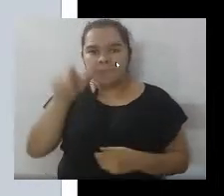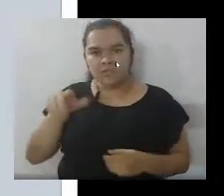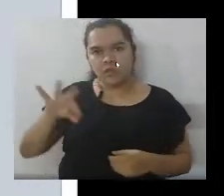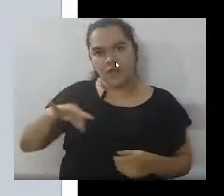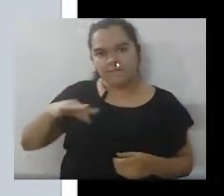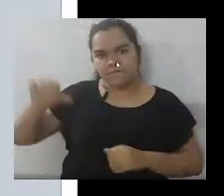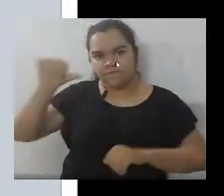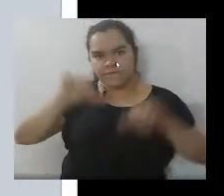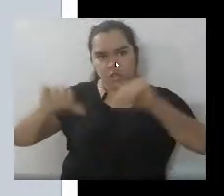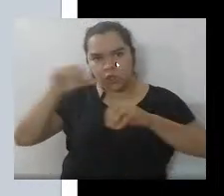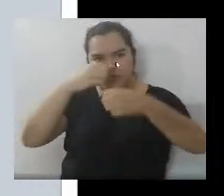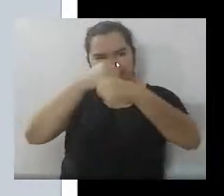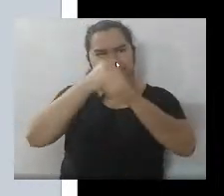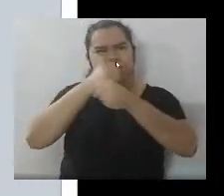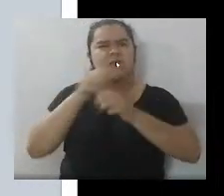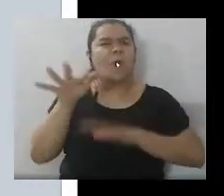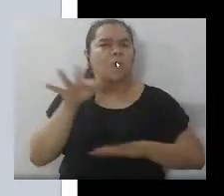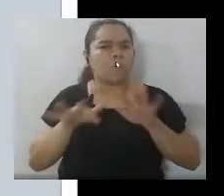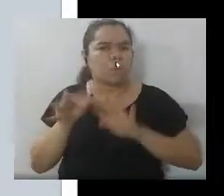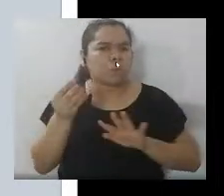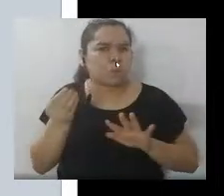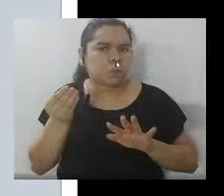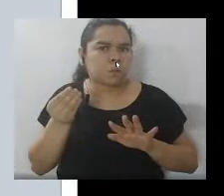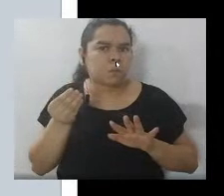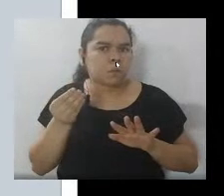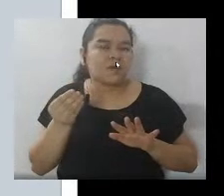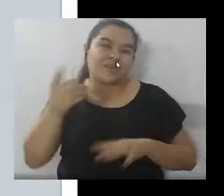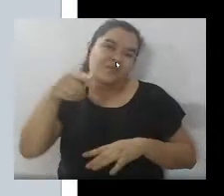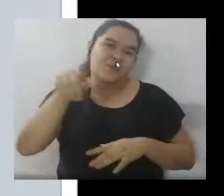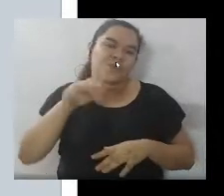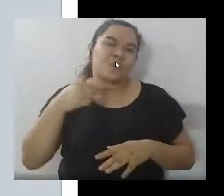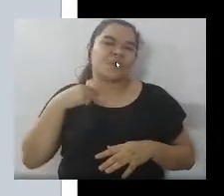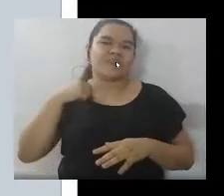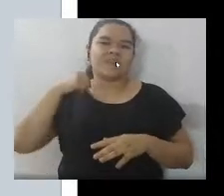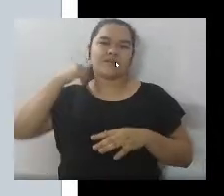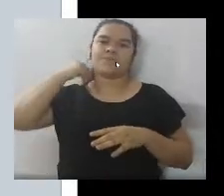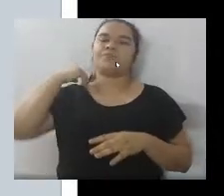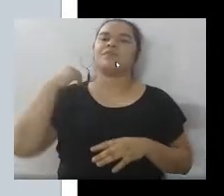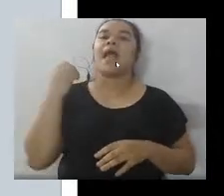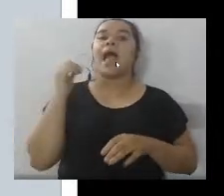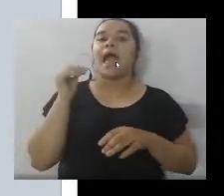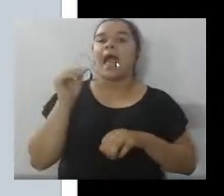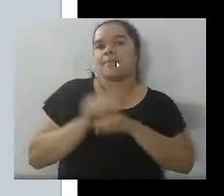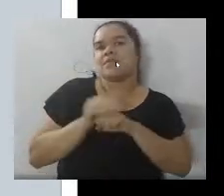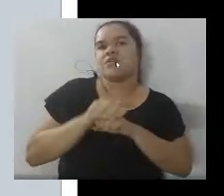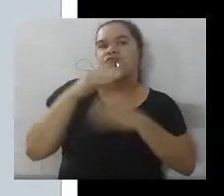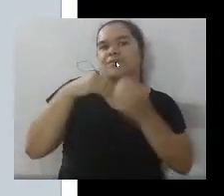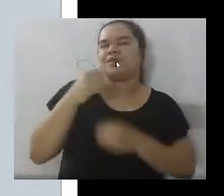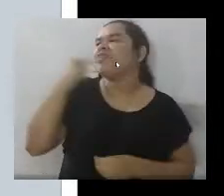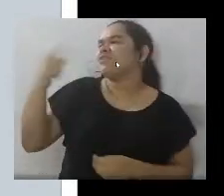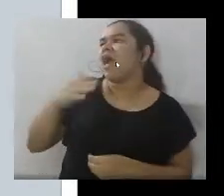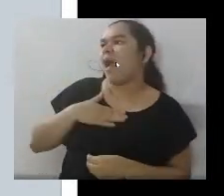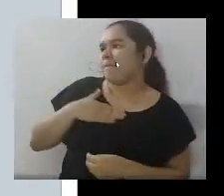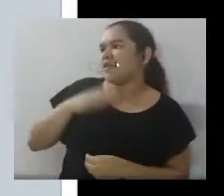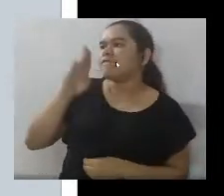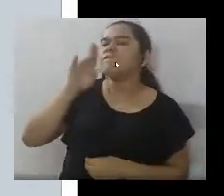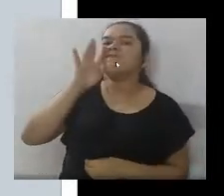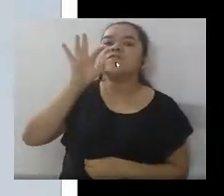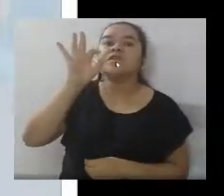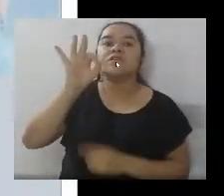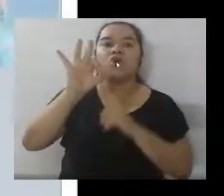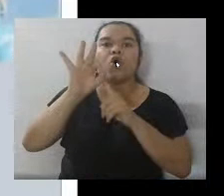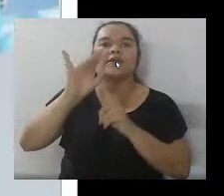dedica? Claramente, seguramente entre sus amigos y familiares, cuando les dicen que les interesa bioquímica, la mayoría, sin